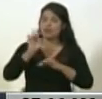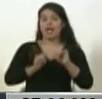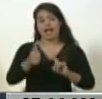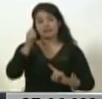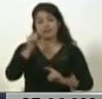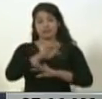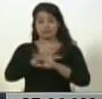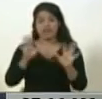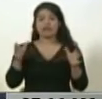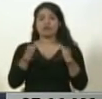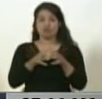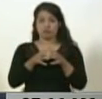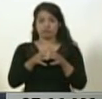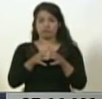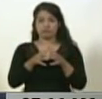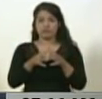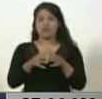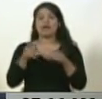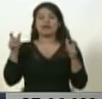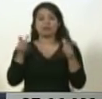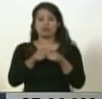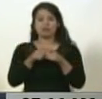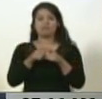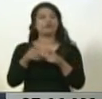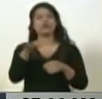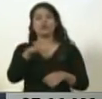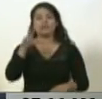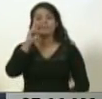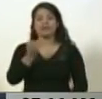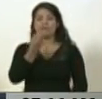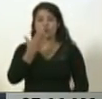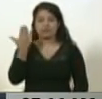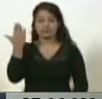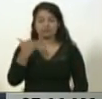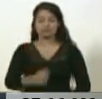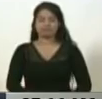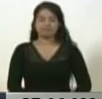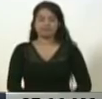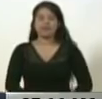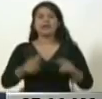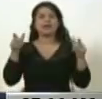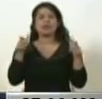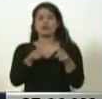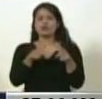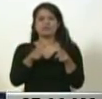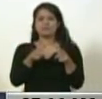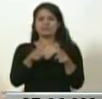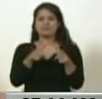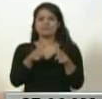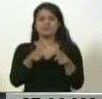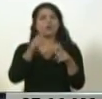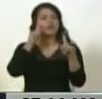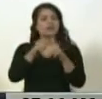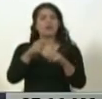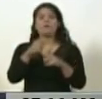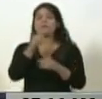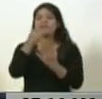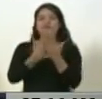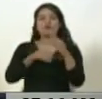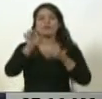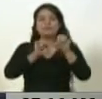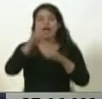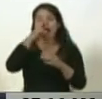una reunión a nivel del Palacio Miraflores, una reunión de hacer un balance del año